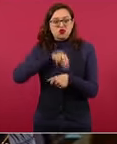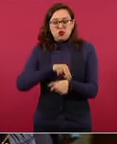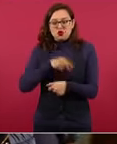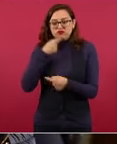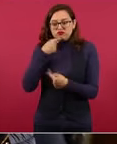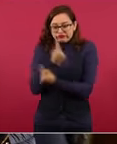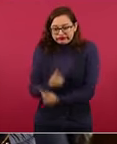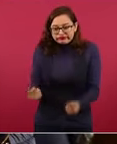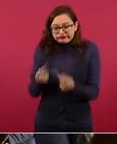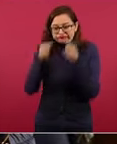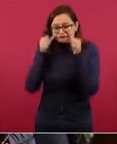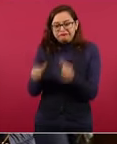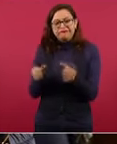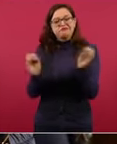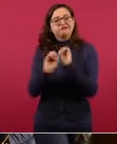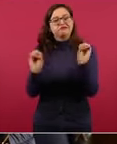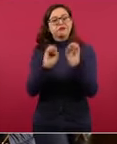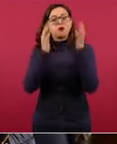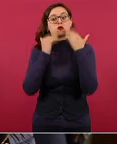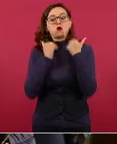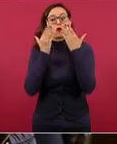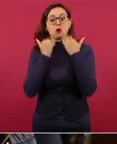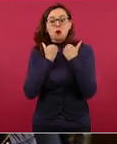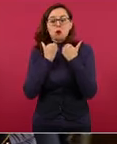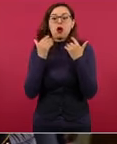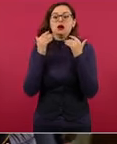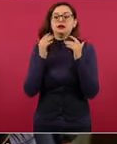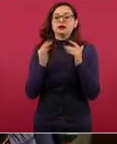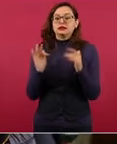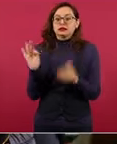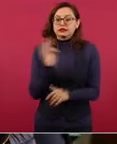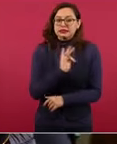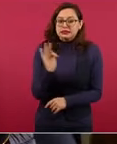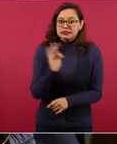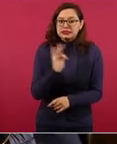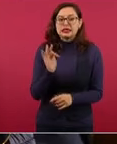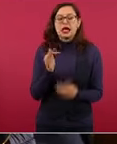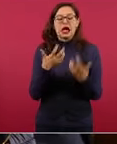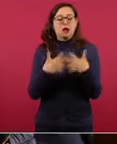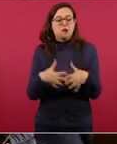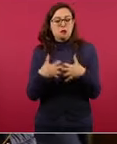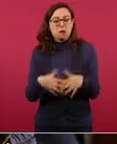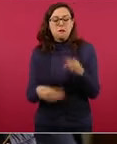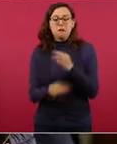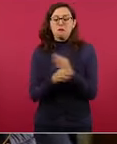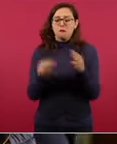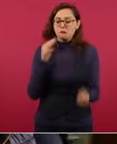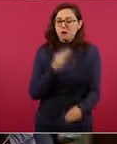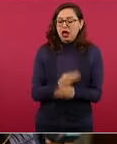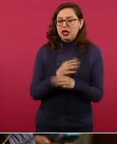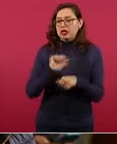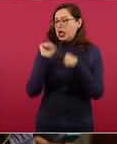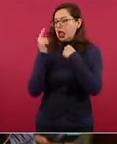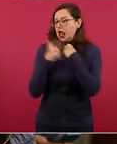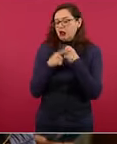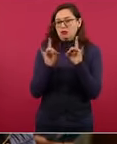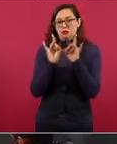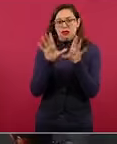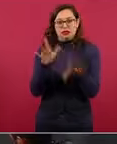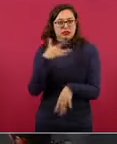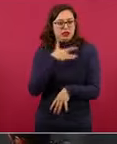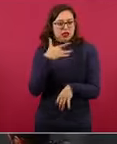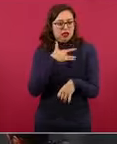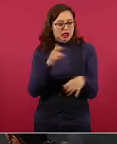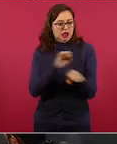tiene pensado llevar equipos por ejemplo atenderá infartados todo esto y para las